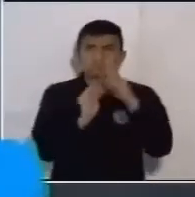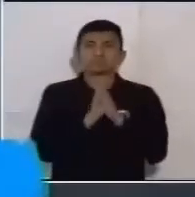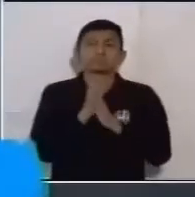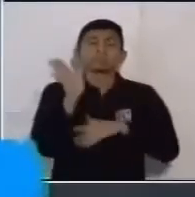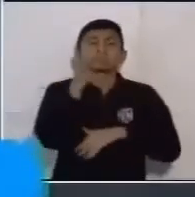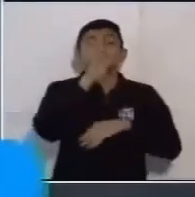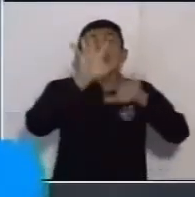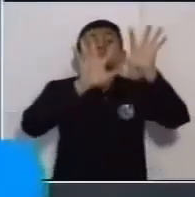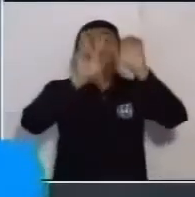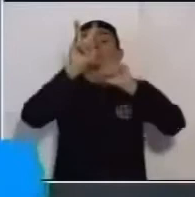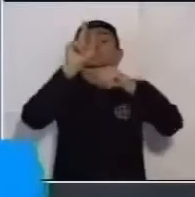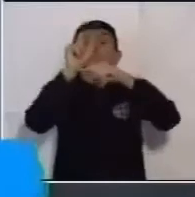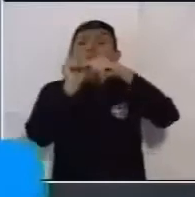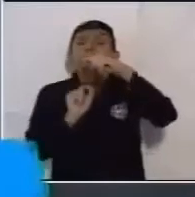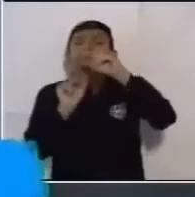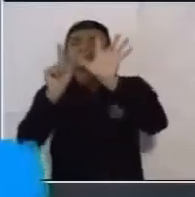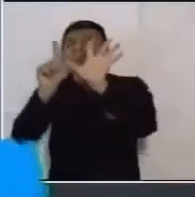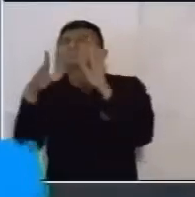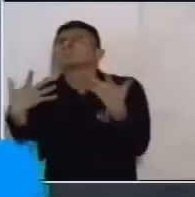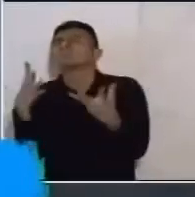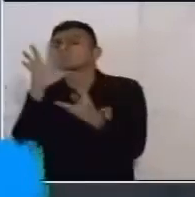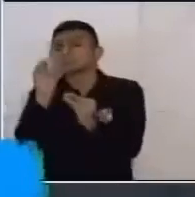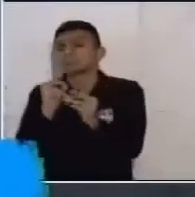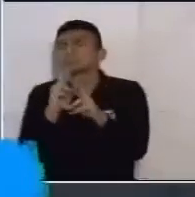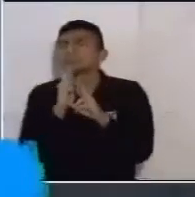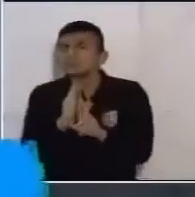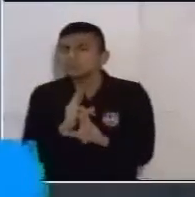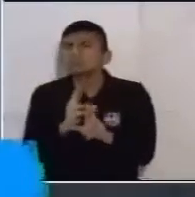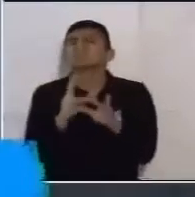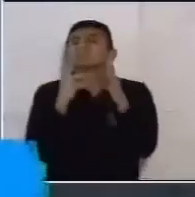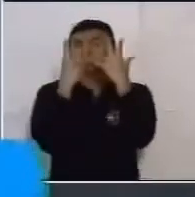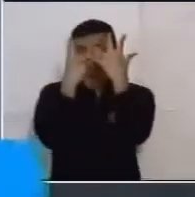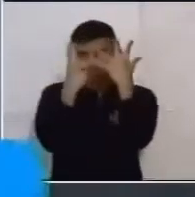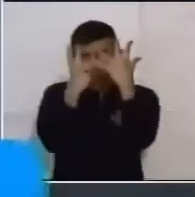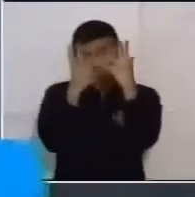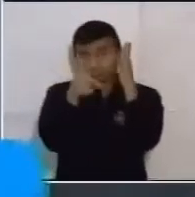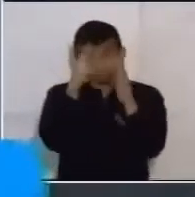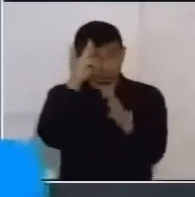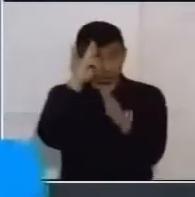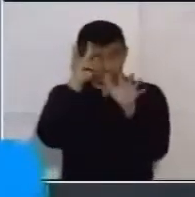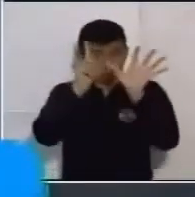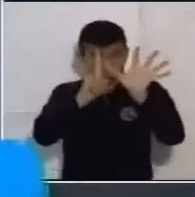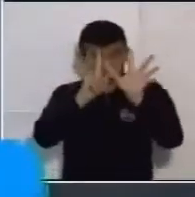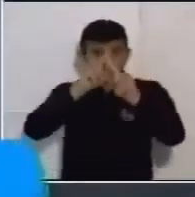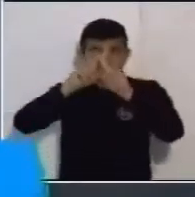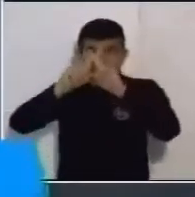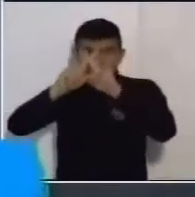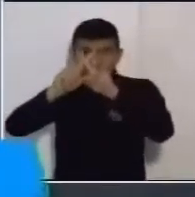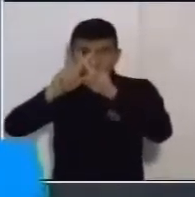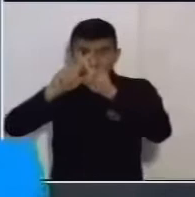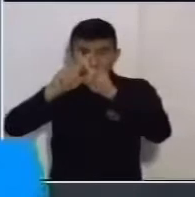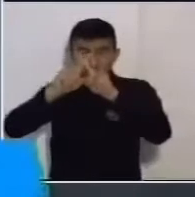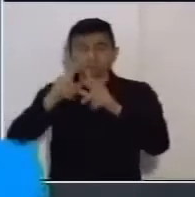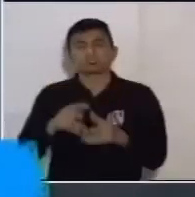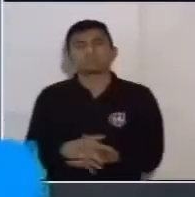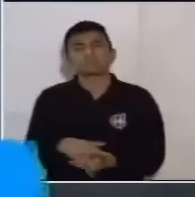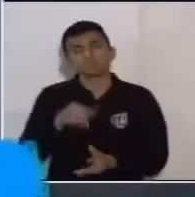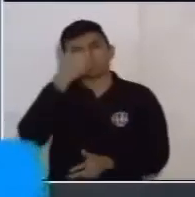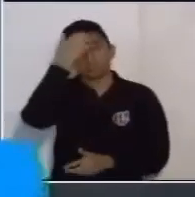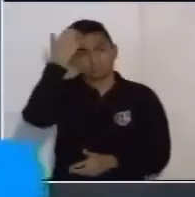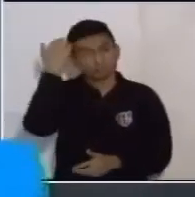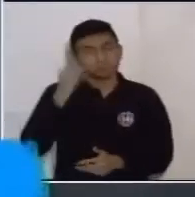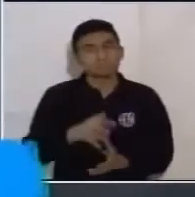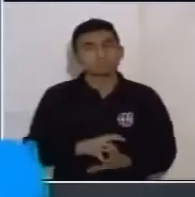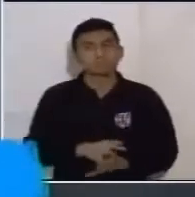2, 6, coloquen 6 y le colocan su letra, solo que ahora es x a la 1. Colóquenlo